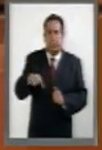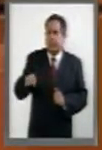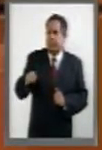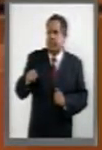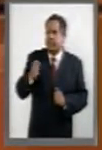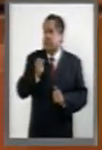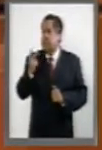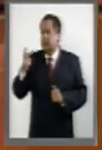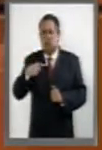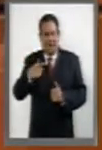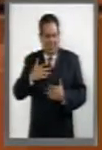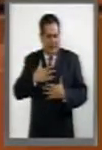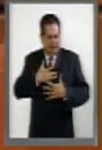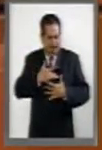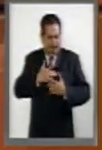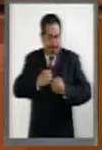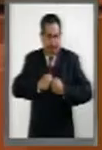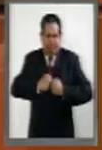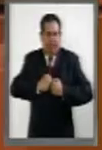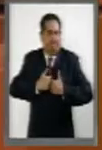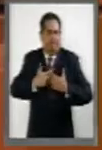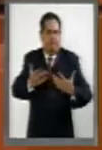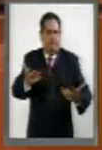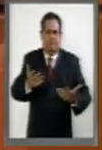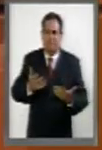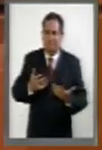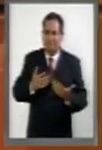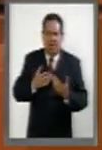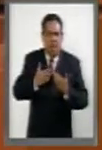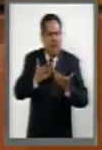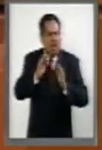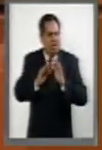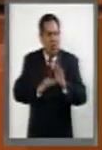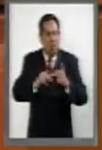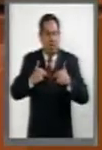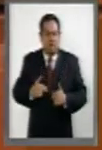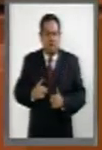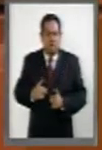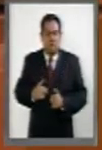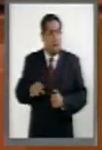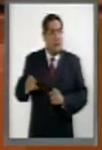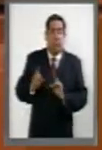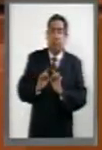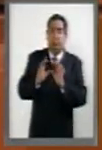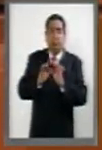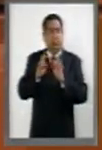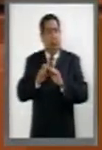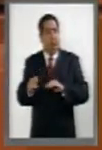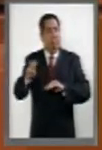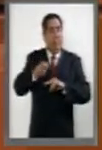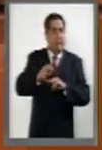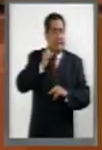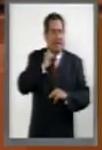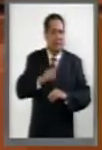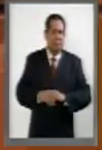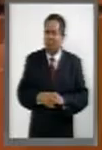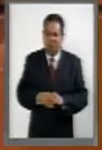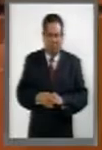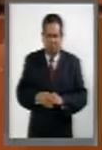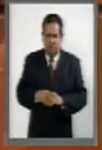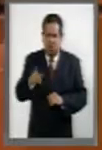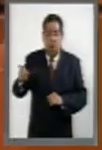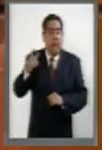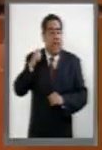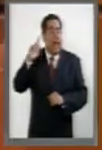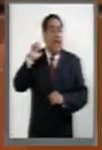humanidad a flor de piel. No es casual que haya llegado aquí al Senado de la República. Fue